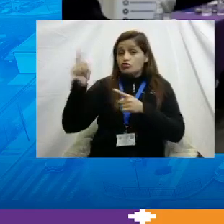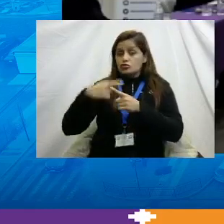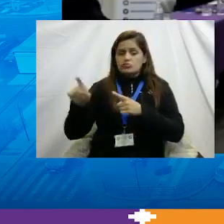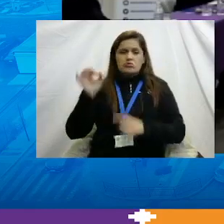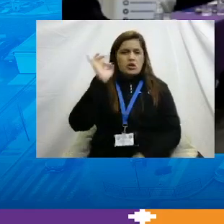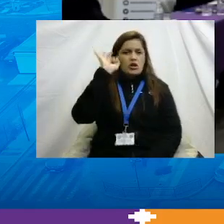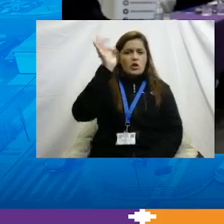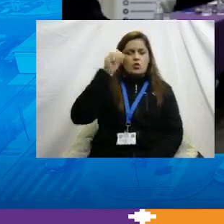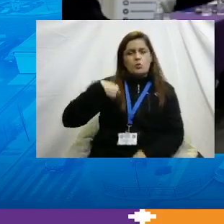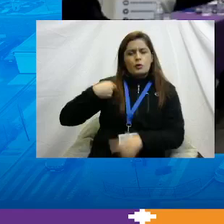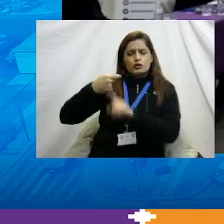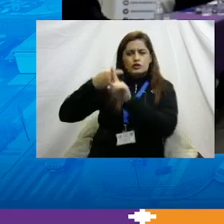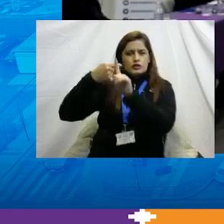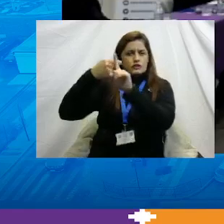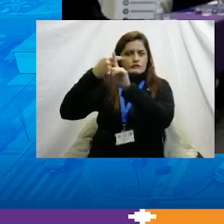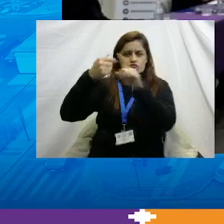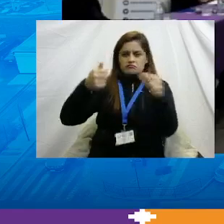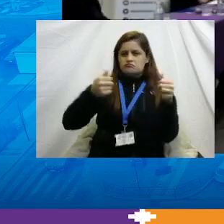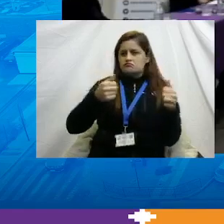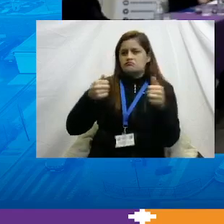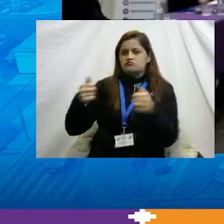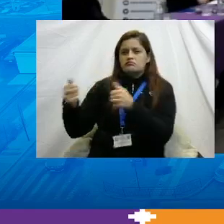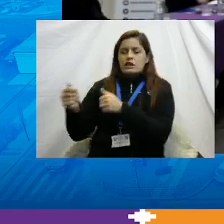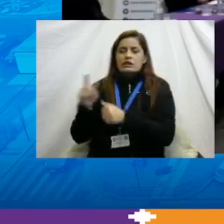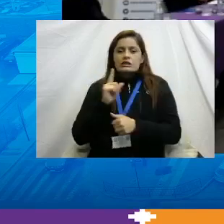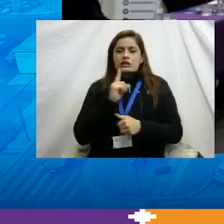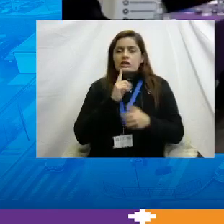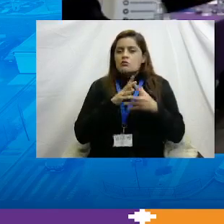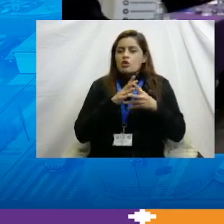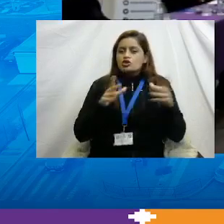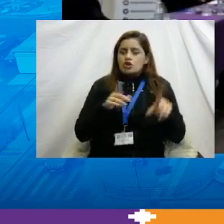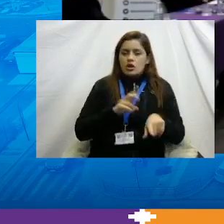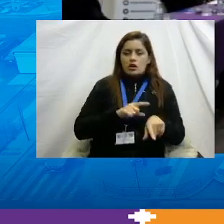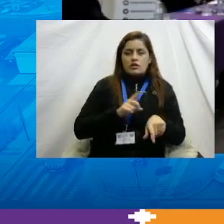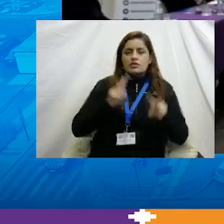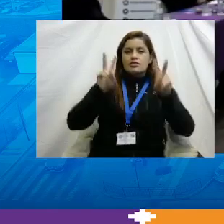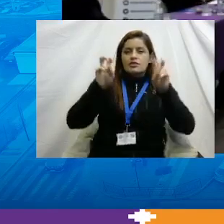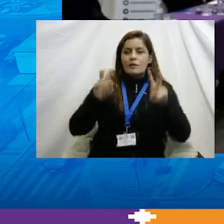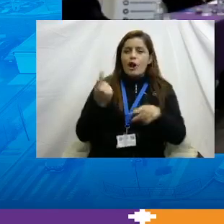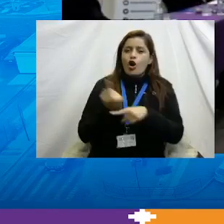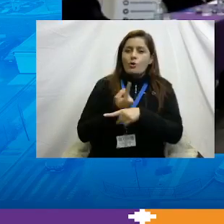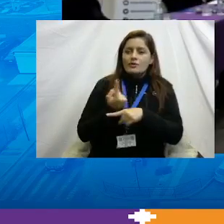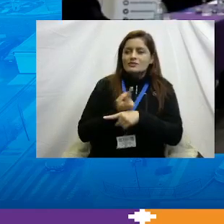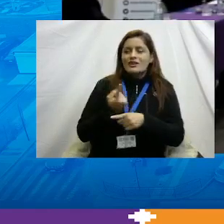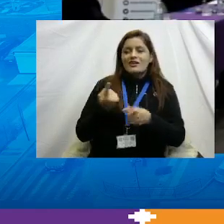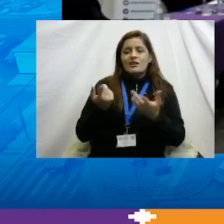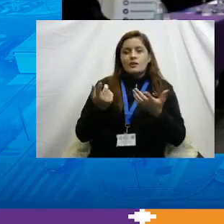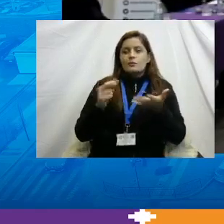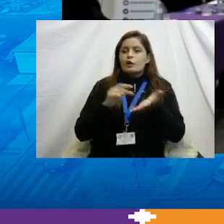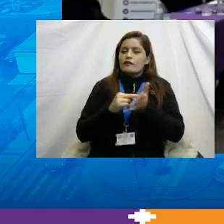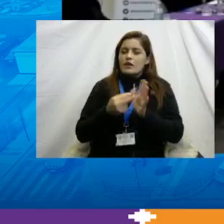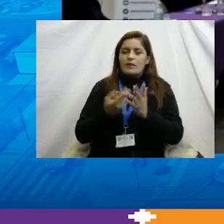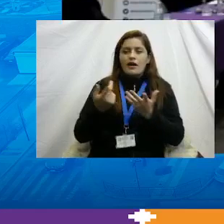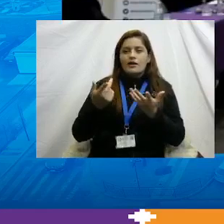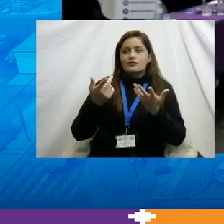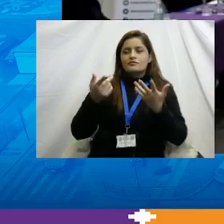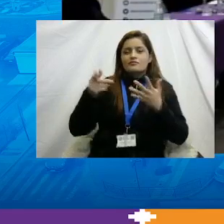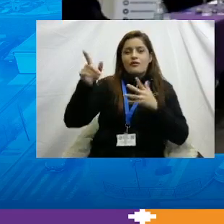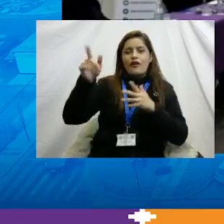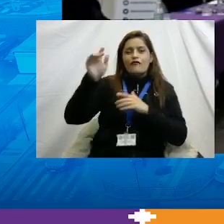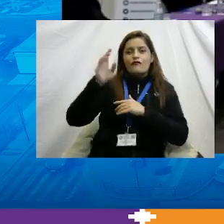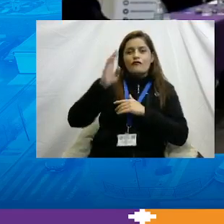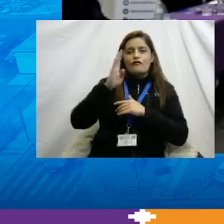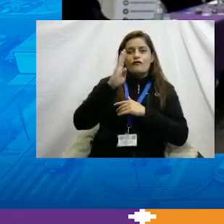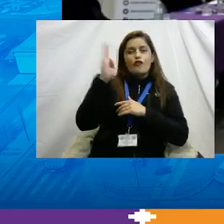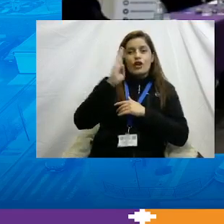muy positiva, se trazaron muchos temas, sobre todo lo que en relación con los puntos de taco en Bollenar,